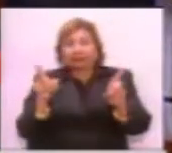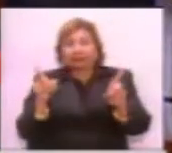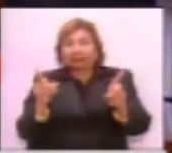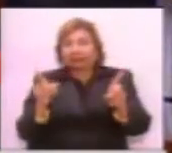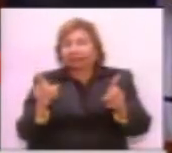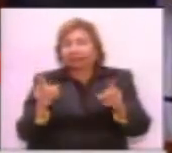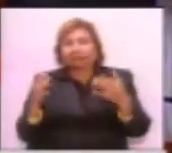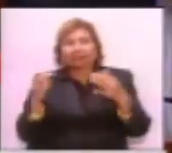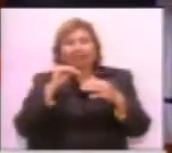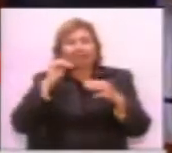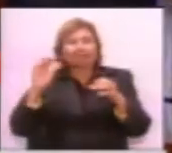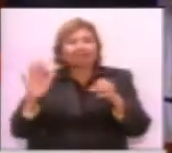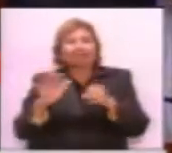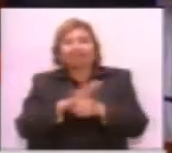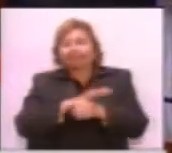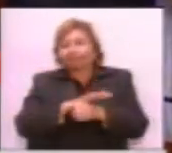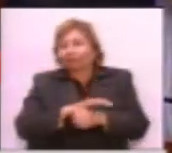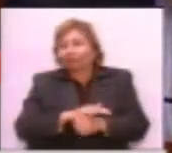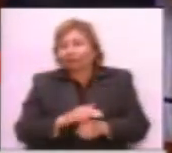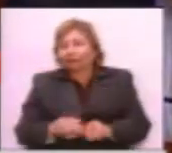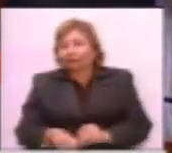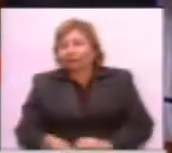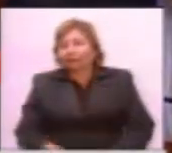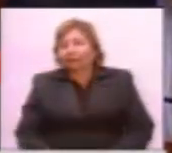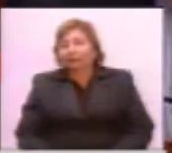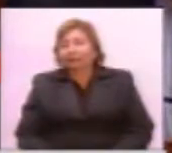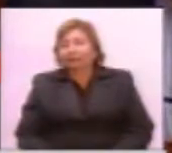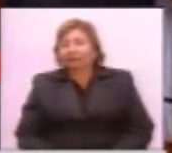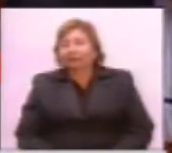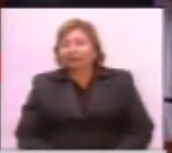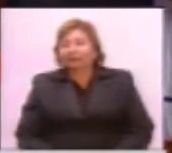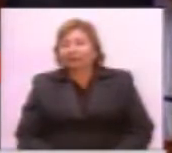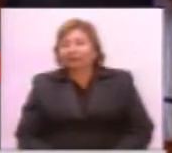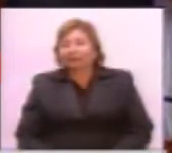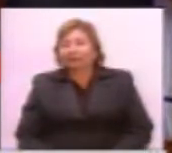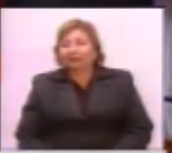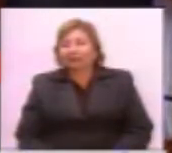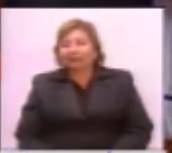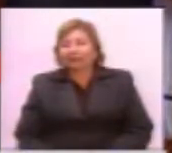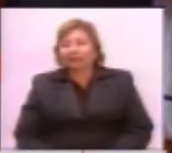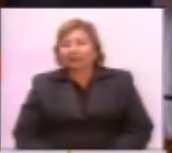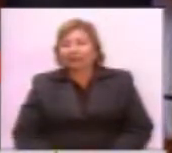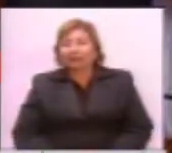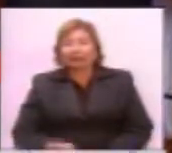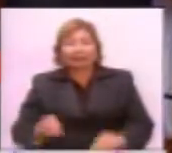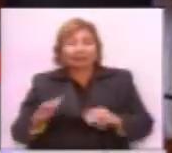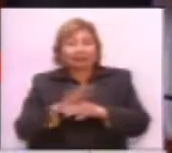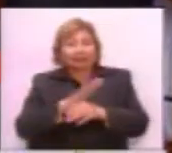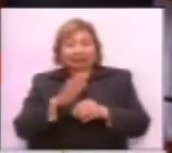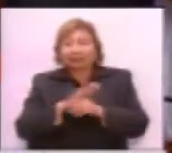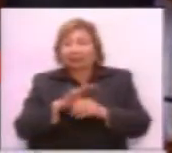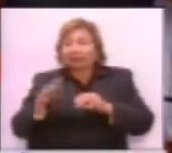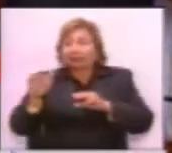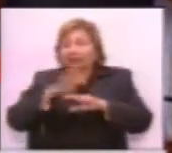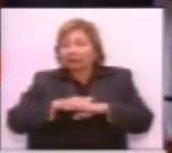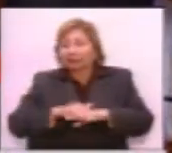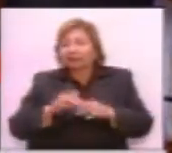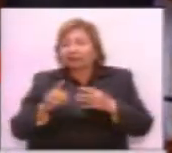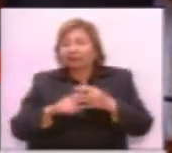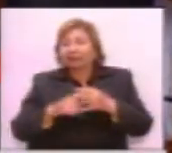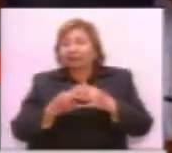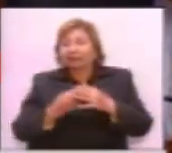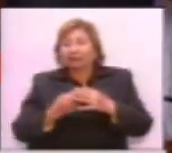absolutamente incompleta. Una reforma que estamos haciendo con parches. Por eso, desde un